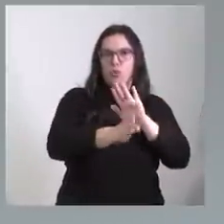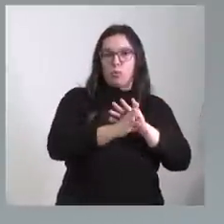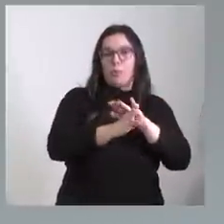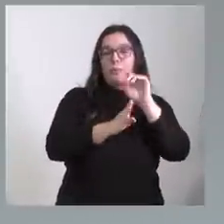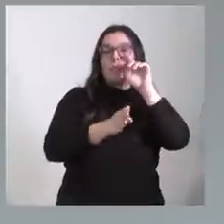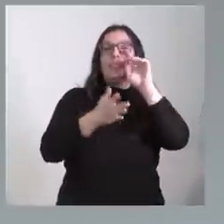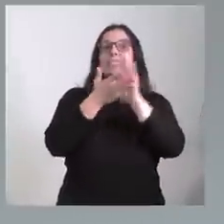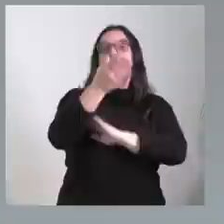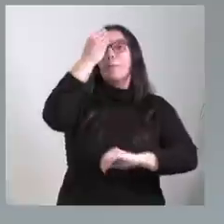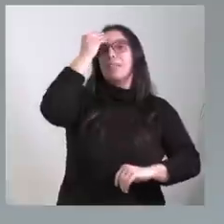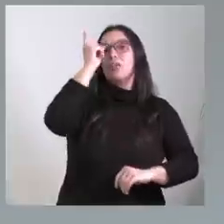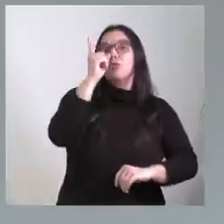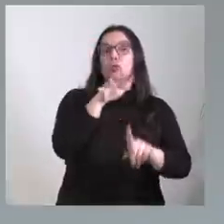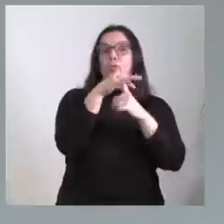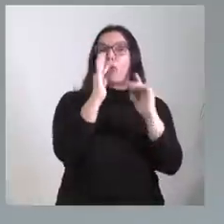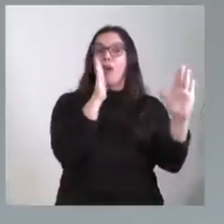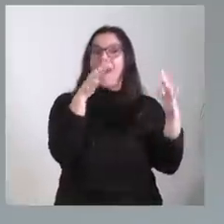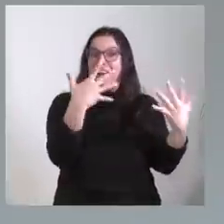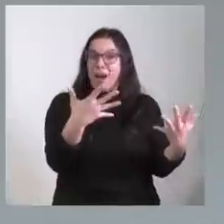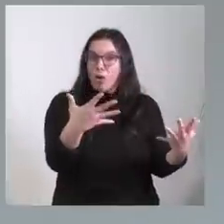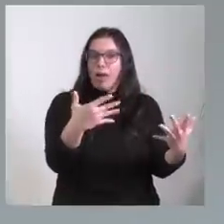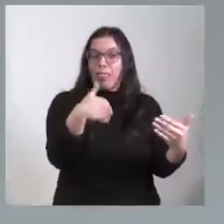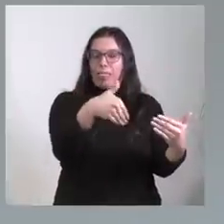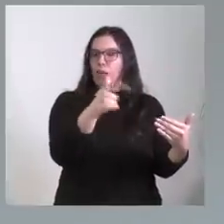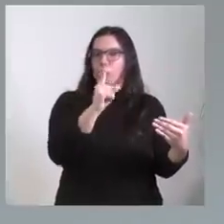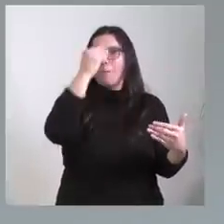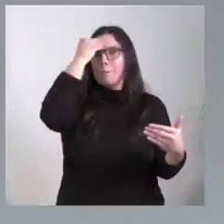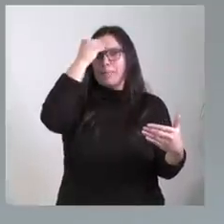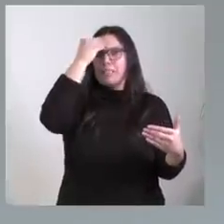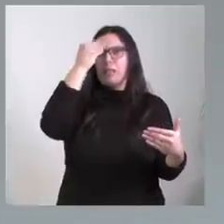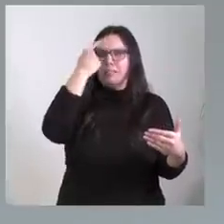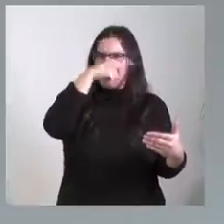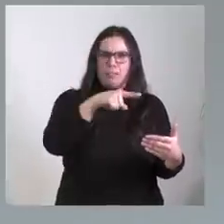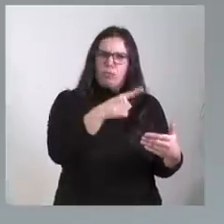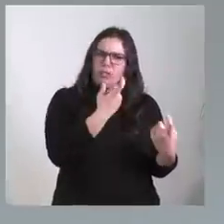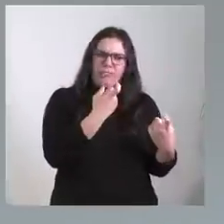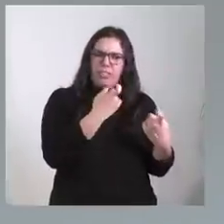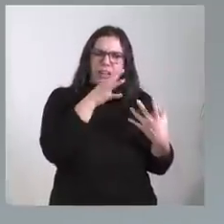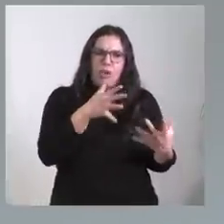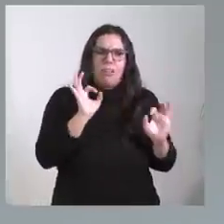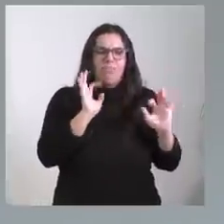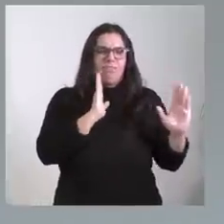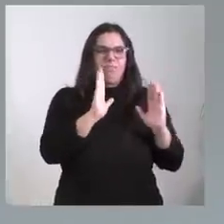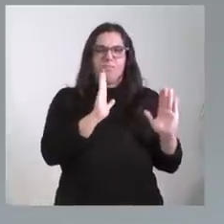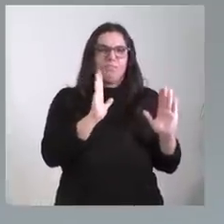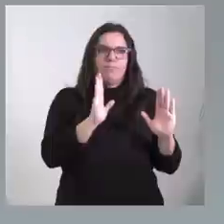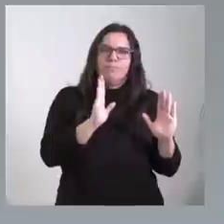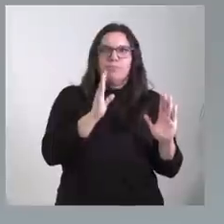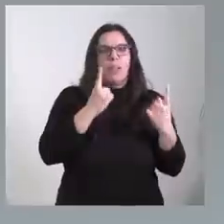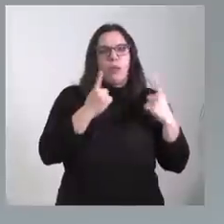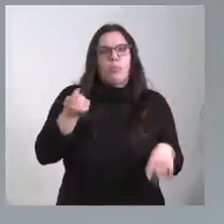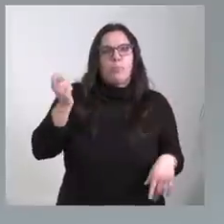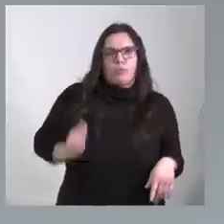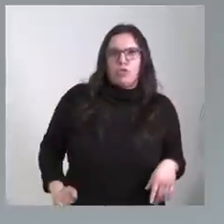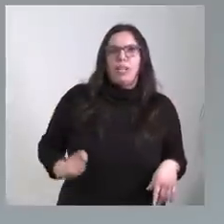solo de pensar en la situación coyuntural que usted planteaba en el corto plazo en donde también somos conscientes que en este momento concreto Pues todavía alguno de Los profesionales